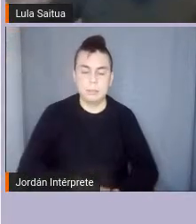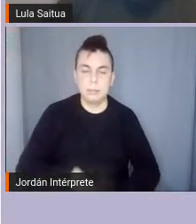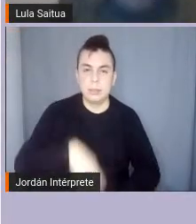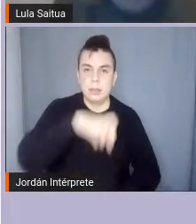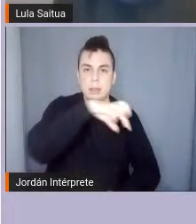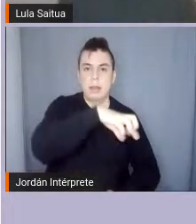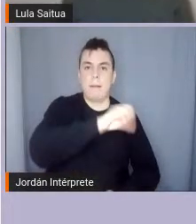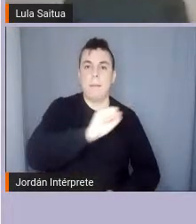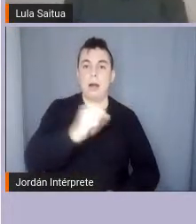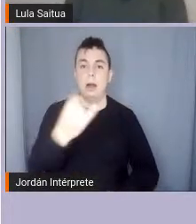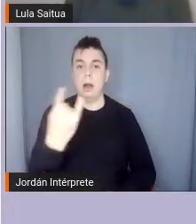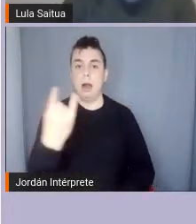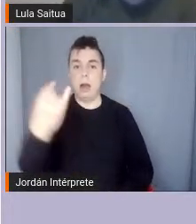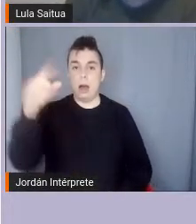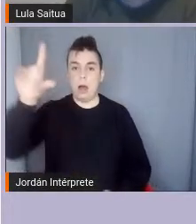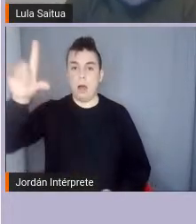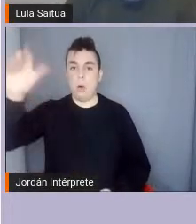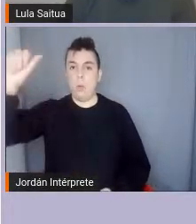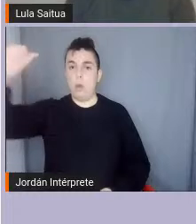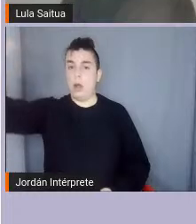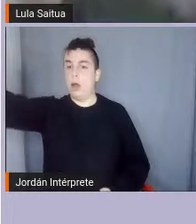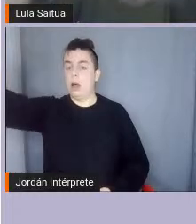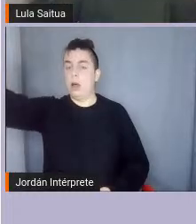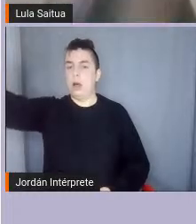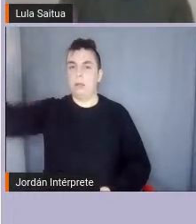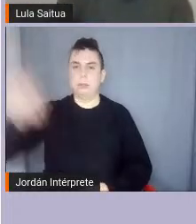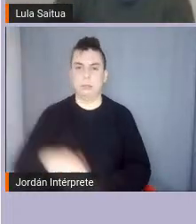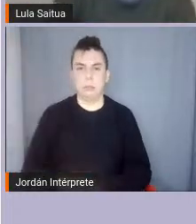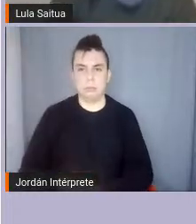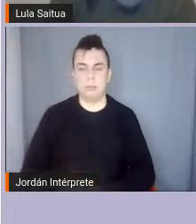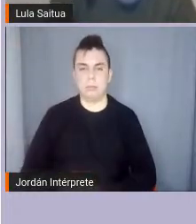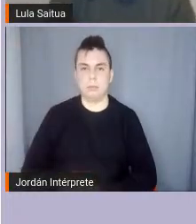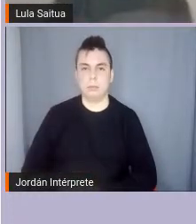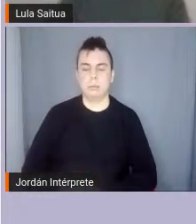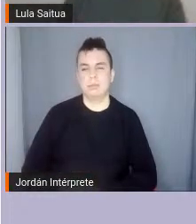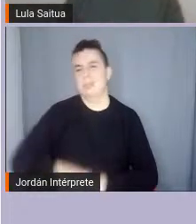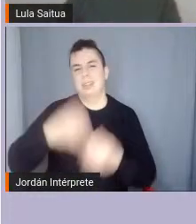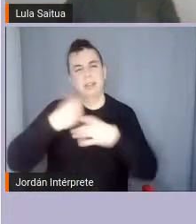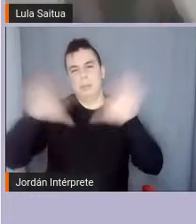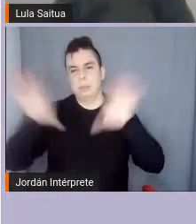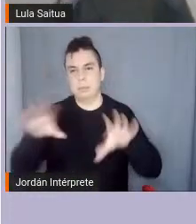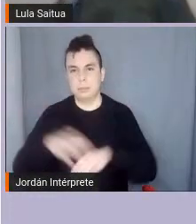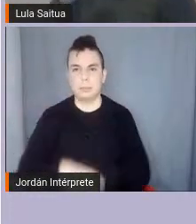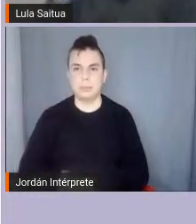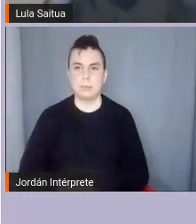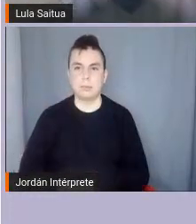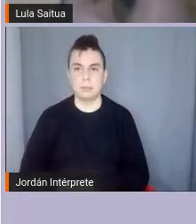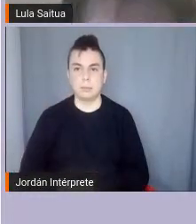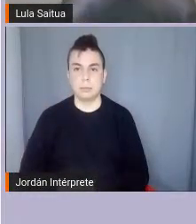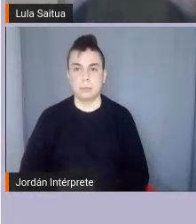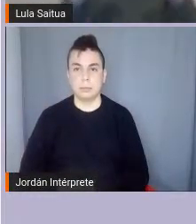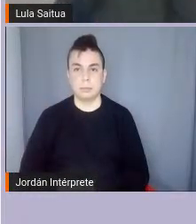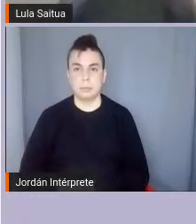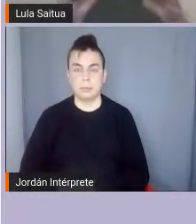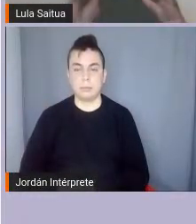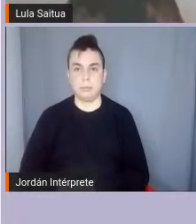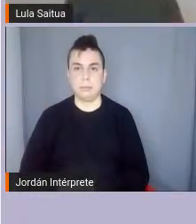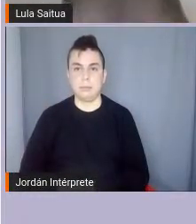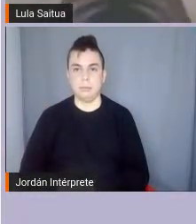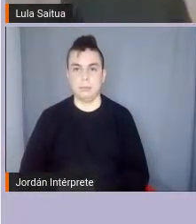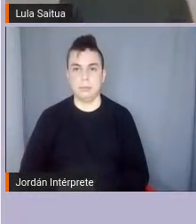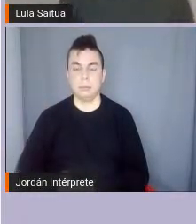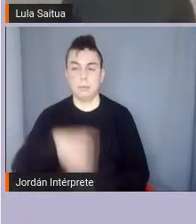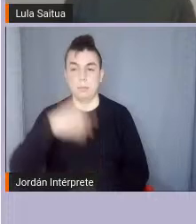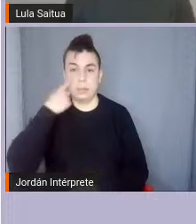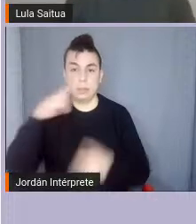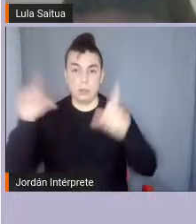Elizabeth, etcétera. Pasa la cosita. Muy bien. Y para terminar, ¿no es verdad?, este pequeño cuadrito, resumen